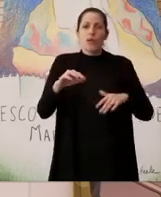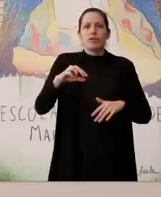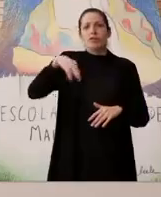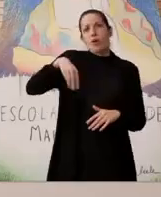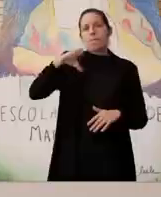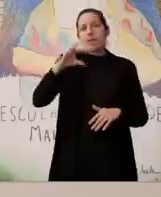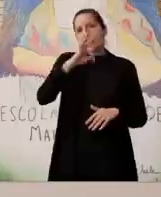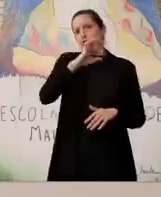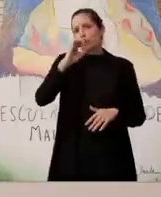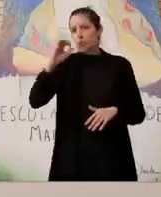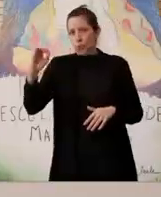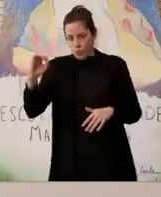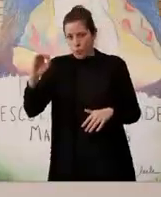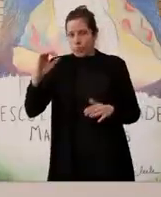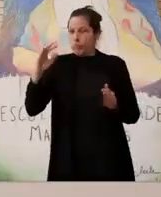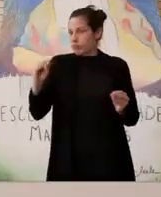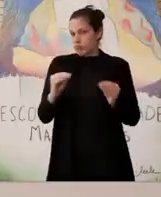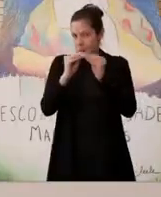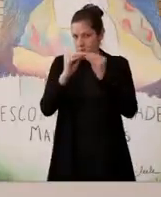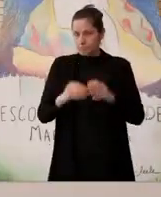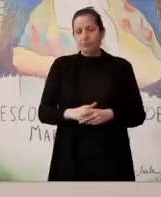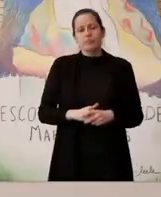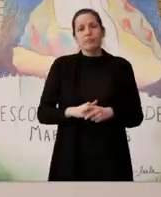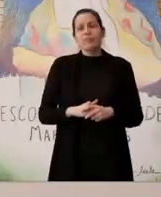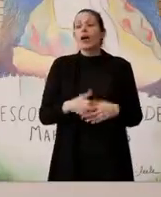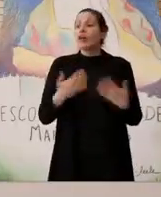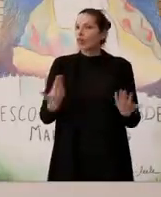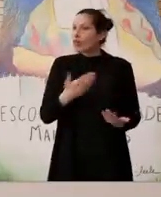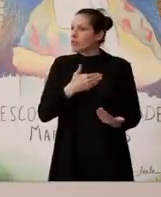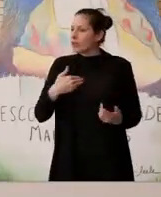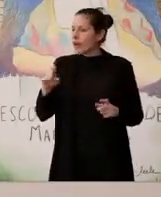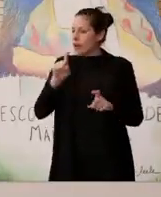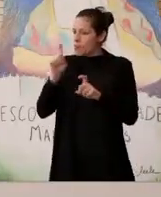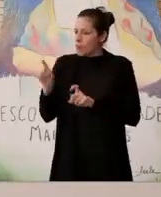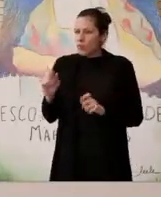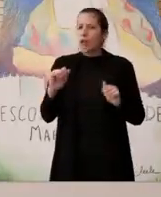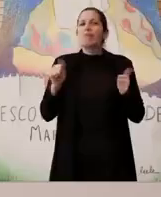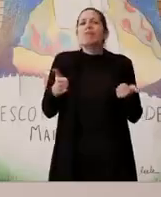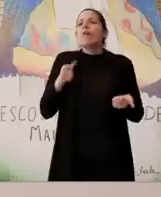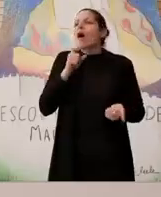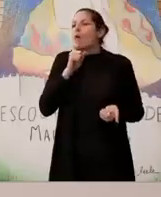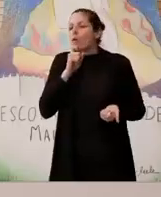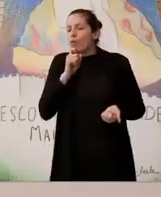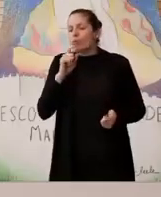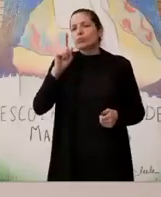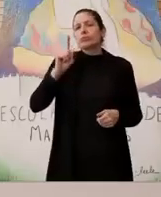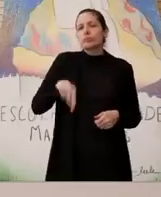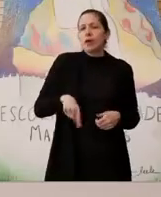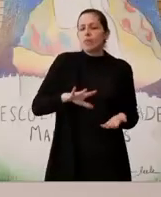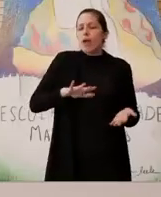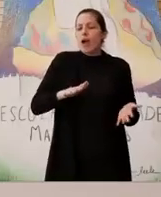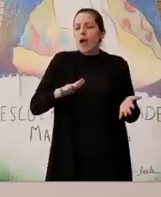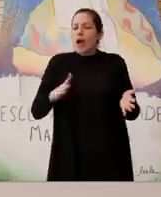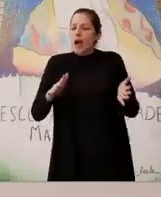en España entonces gustaríame ver cómo fueron esos inicios para vos y Y cómo fue mudando